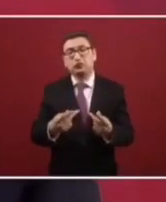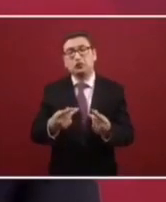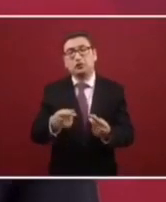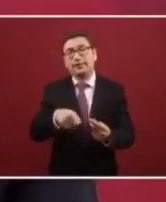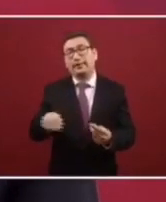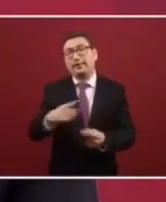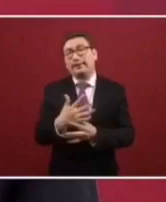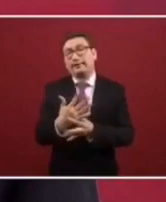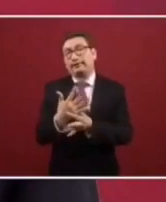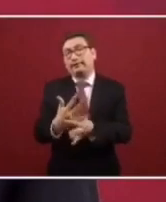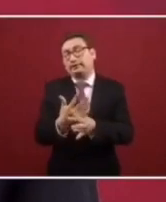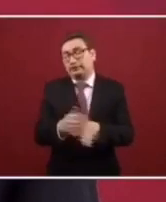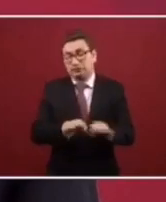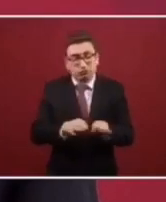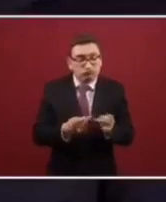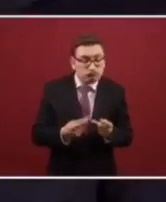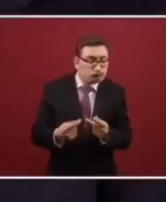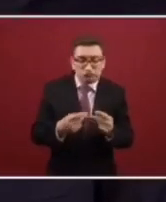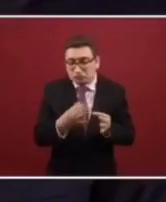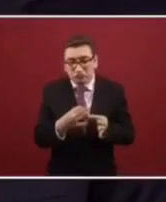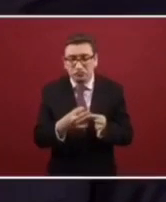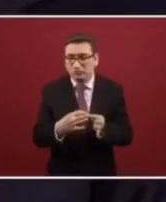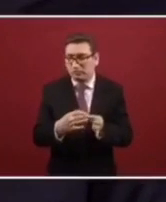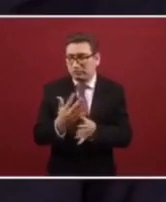supuesta eficiencia.